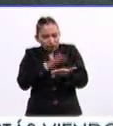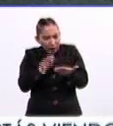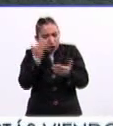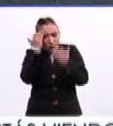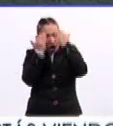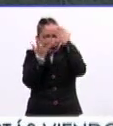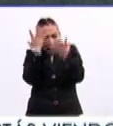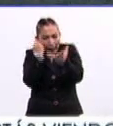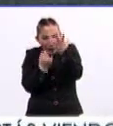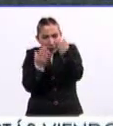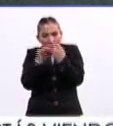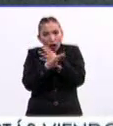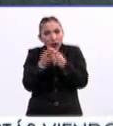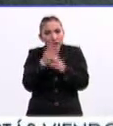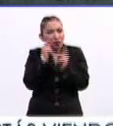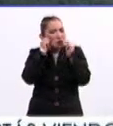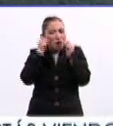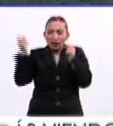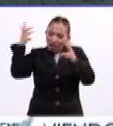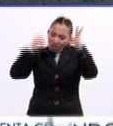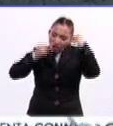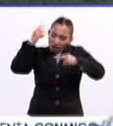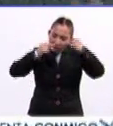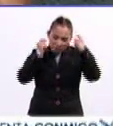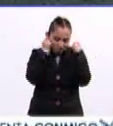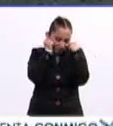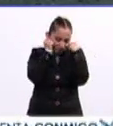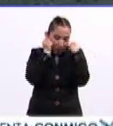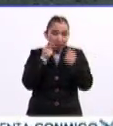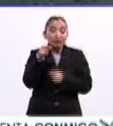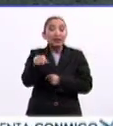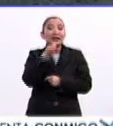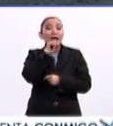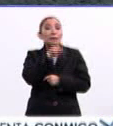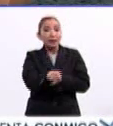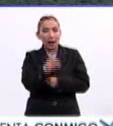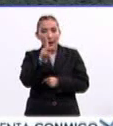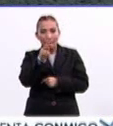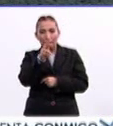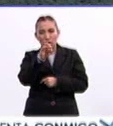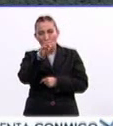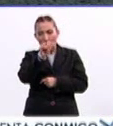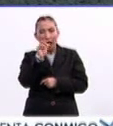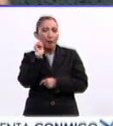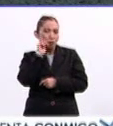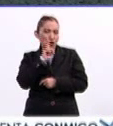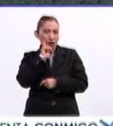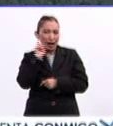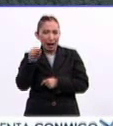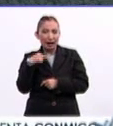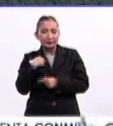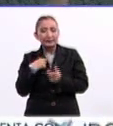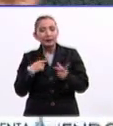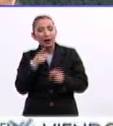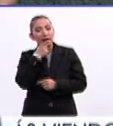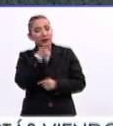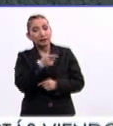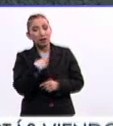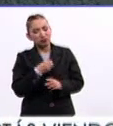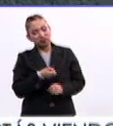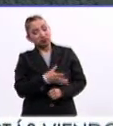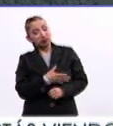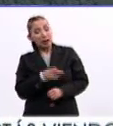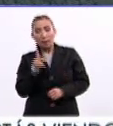a pesar de todas las prohibiciones, ¿no? Incluso la priora, yo creo que es la misma que ella le decía sarcásticamente, una priora muy santa y